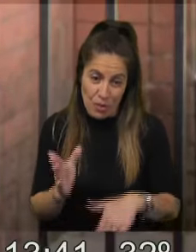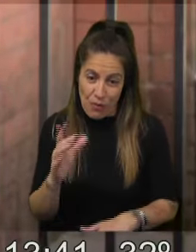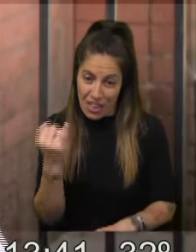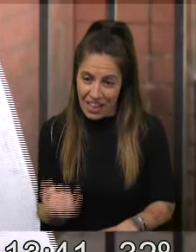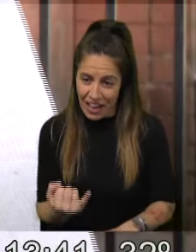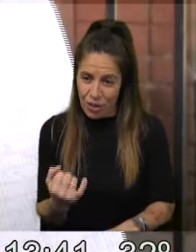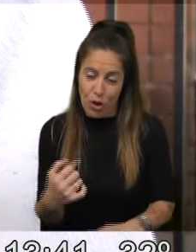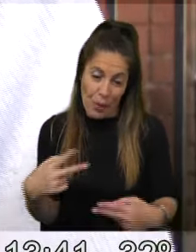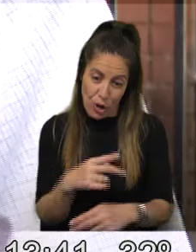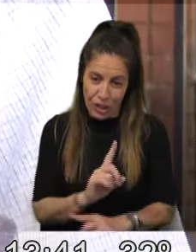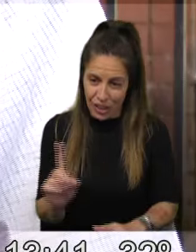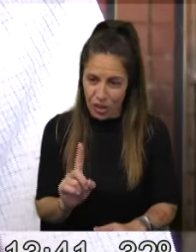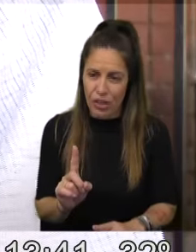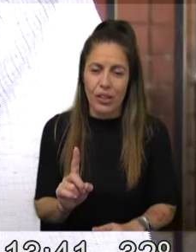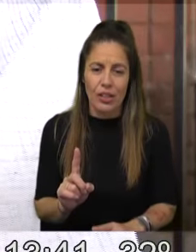Delgado.